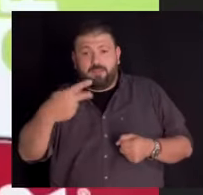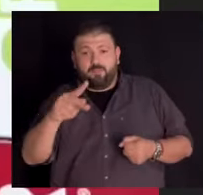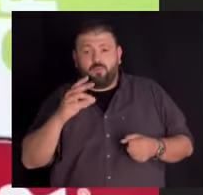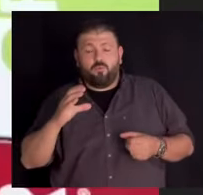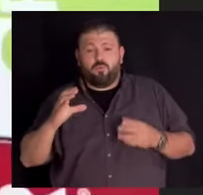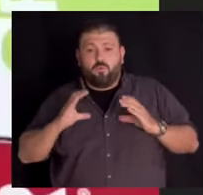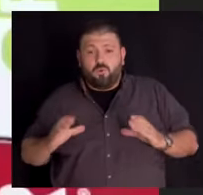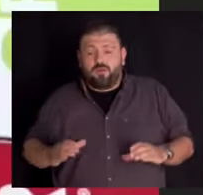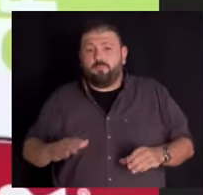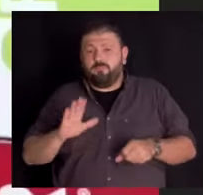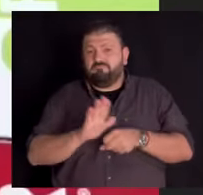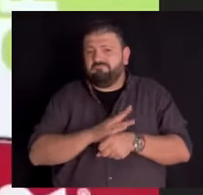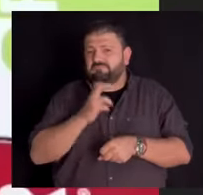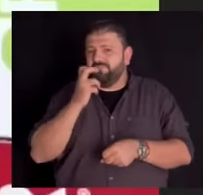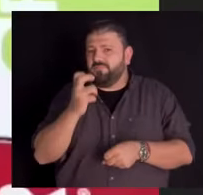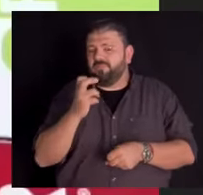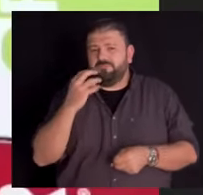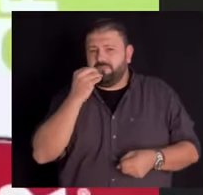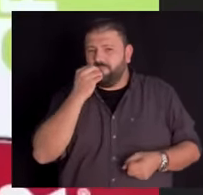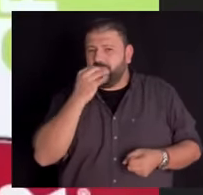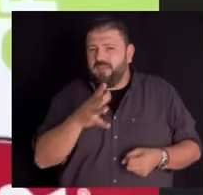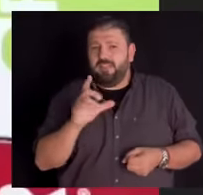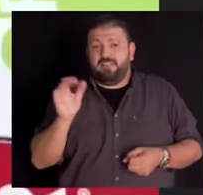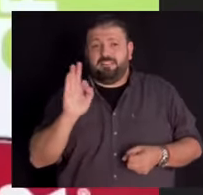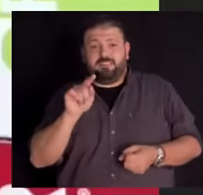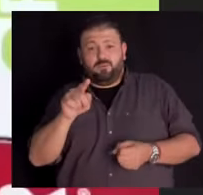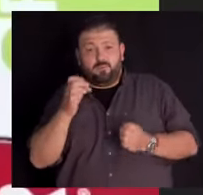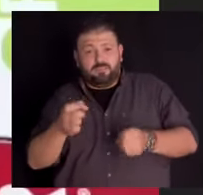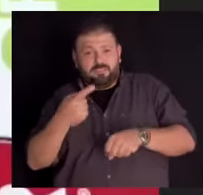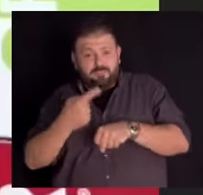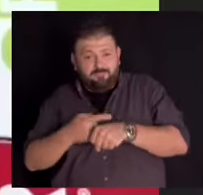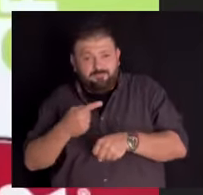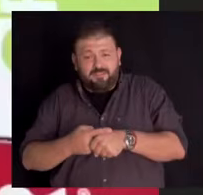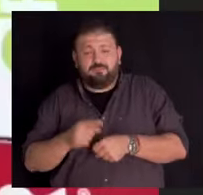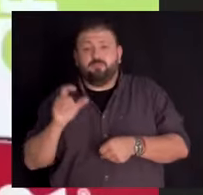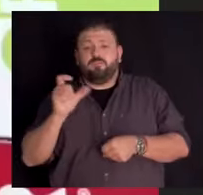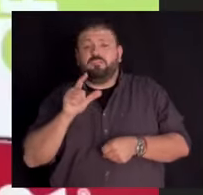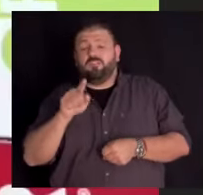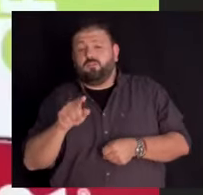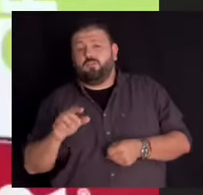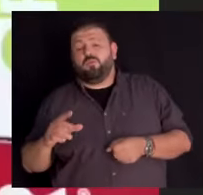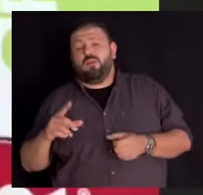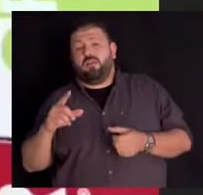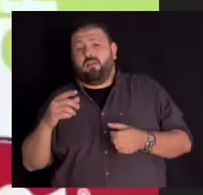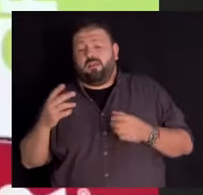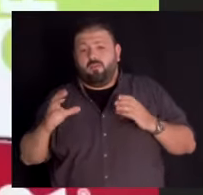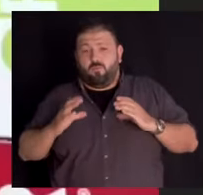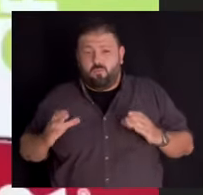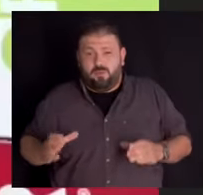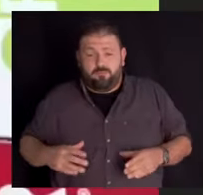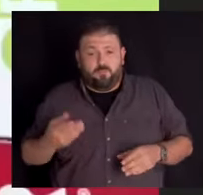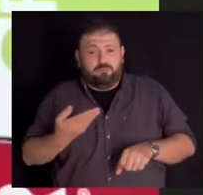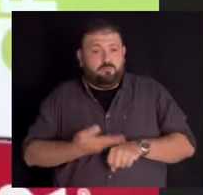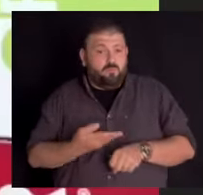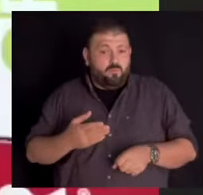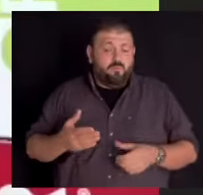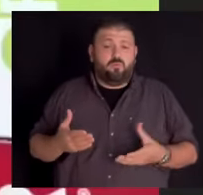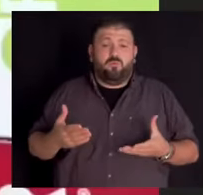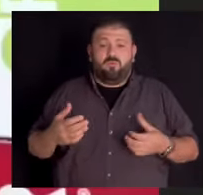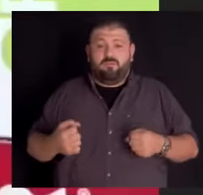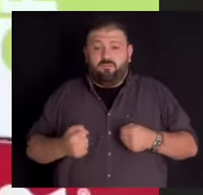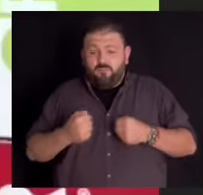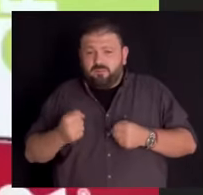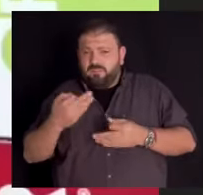mundo, que aquí si estás enfermo puedes... Y tu deficiencia nutricional es muy alta, no importa